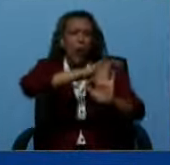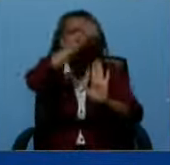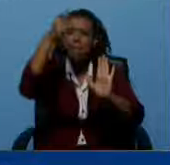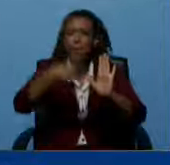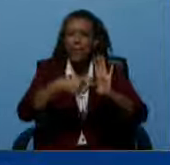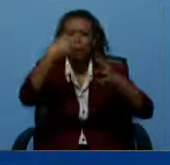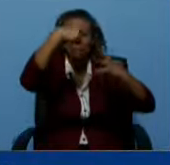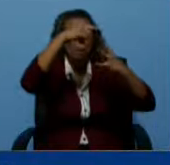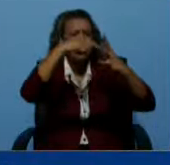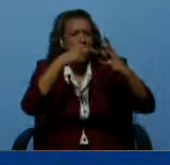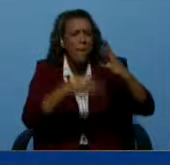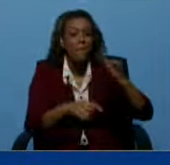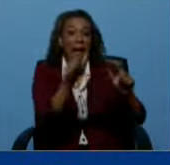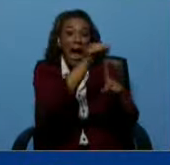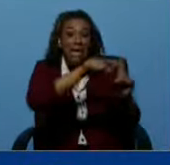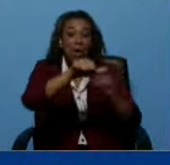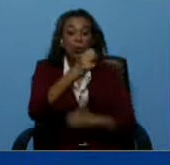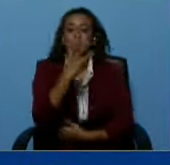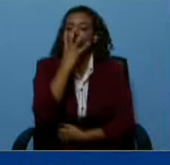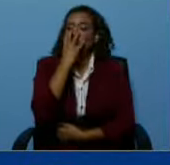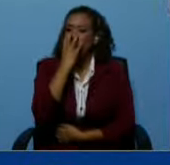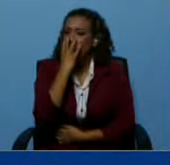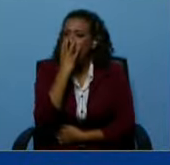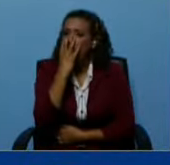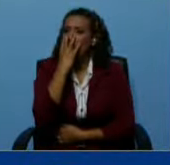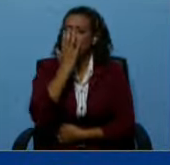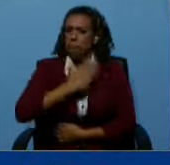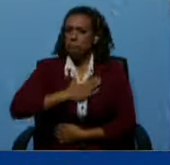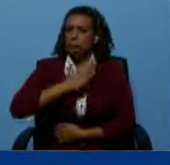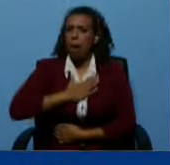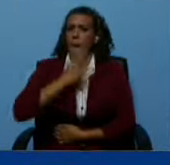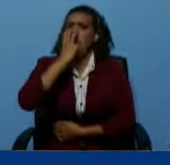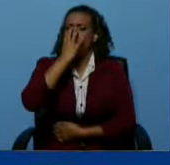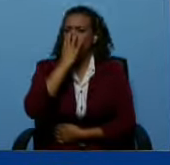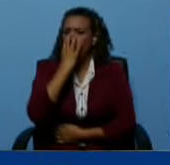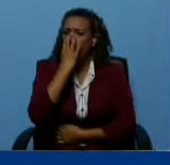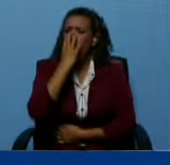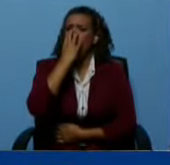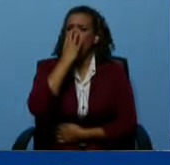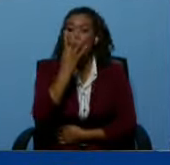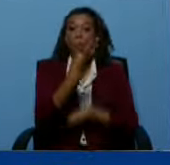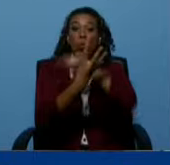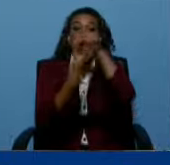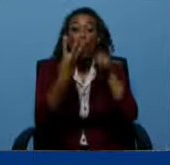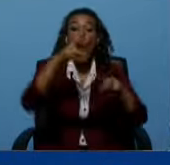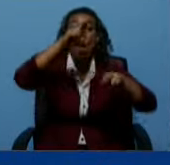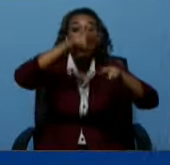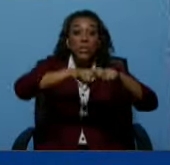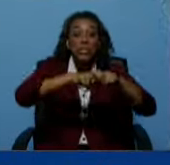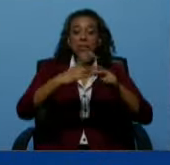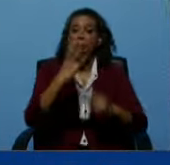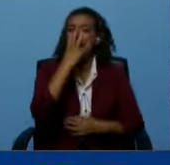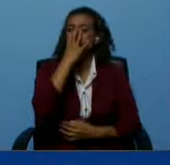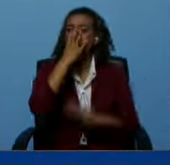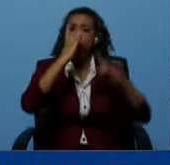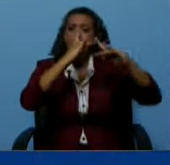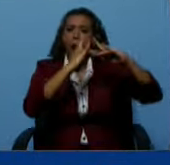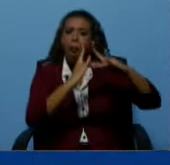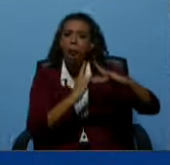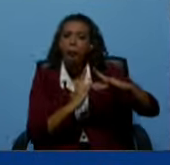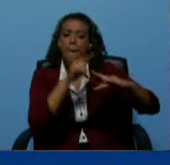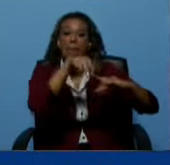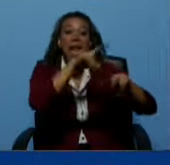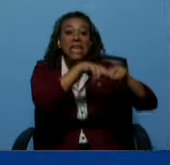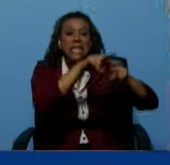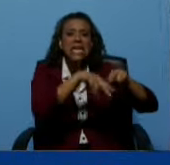observar la sala de nebulización, una sala con 4 sillas de nebulización para atender a